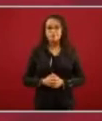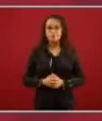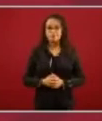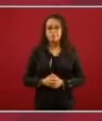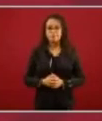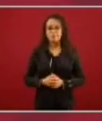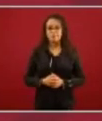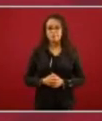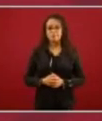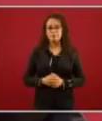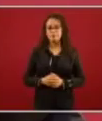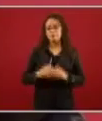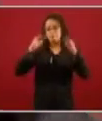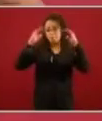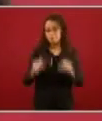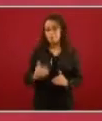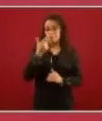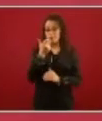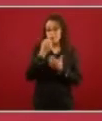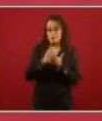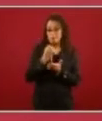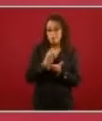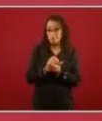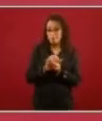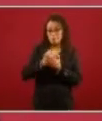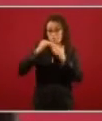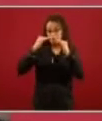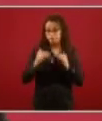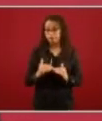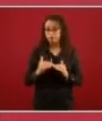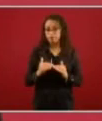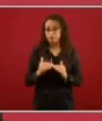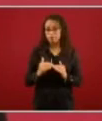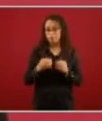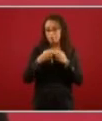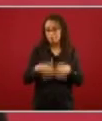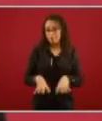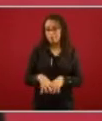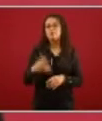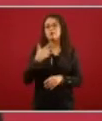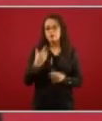pierden las economías, hay grupos que ganan.